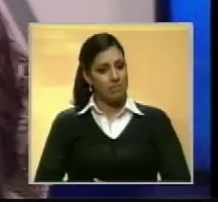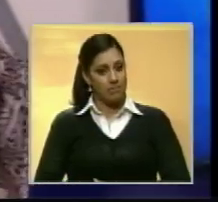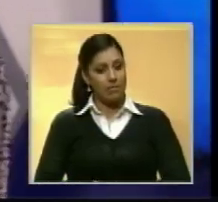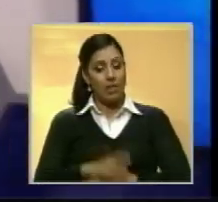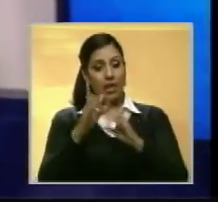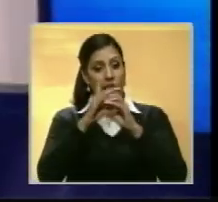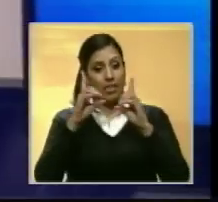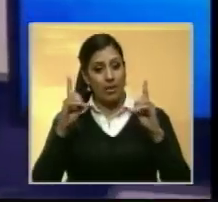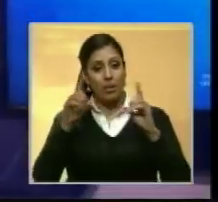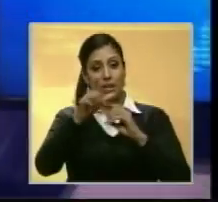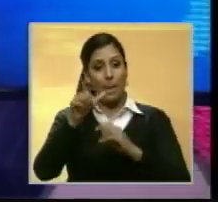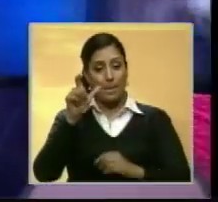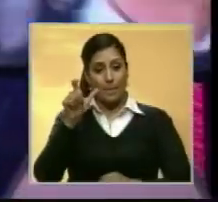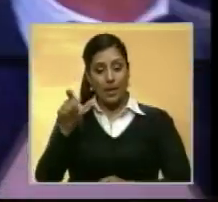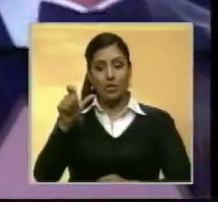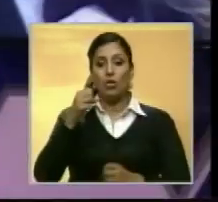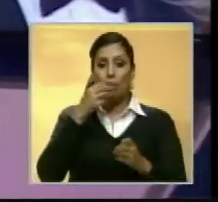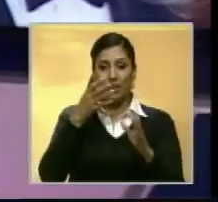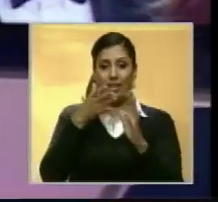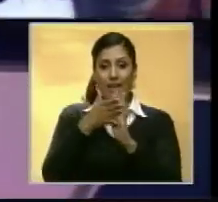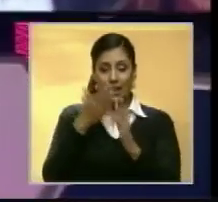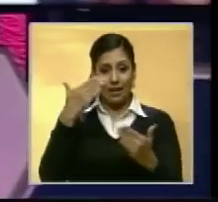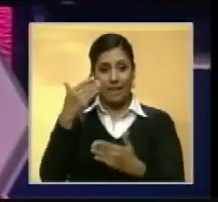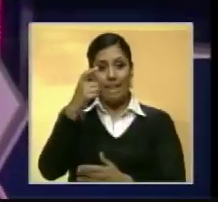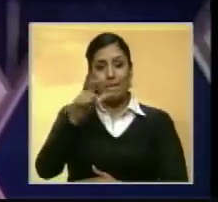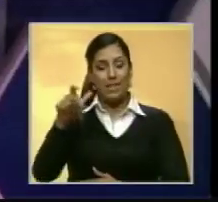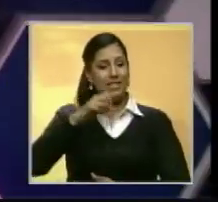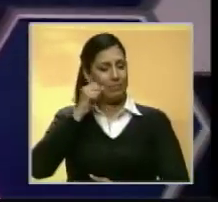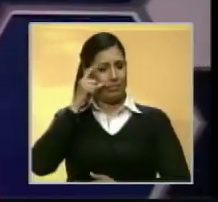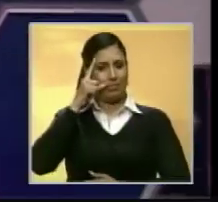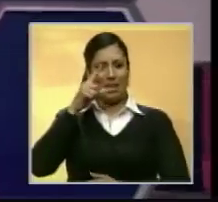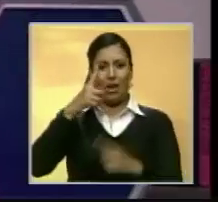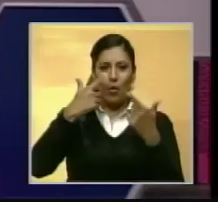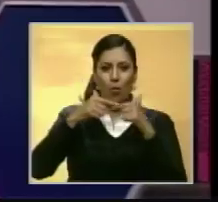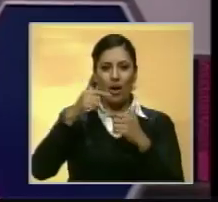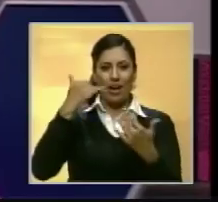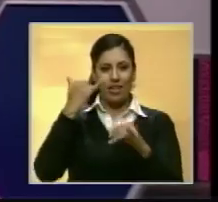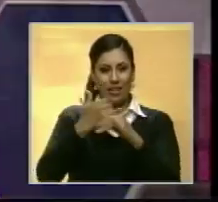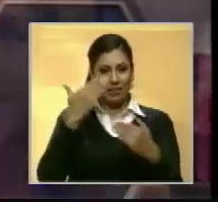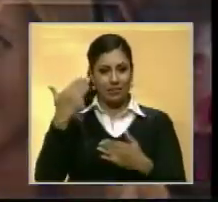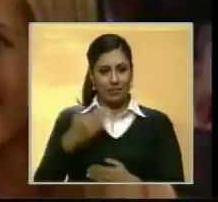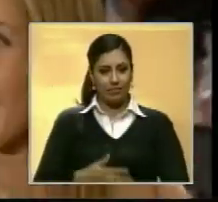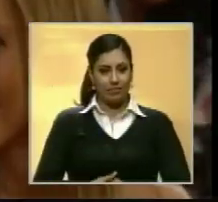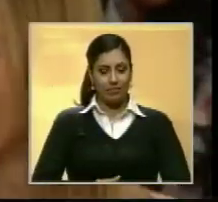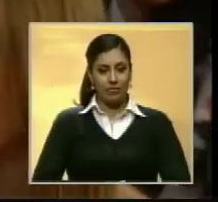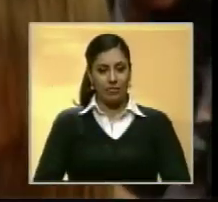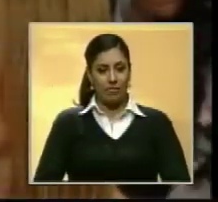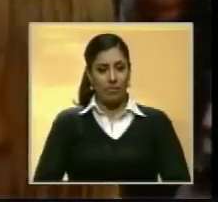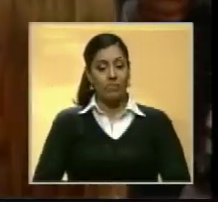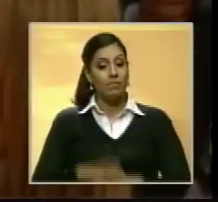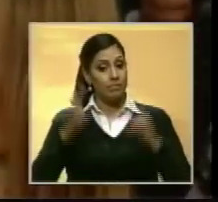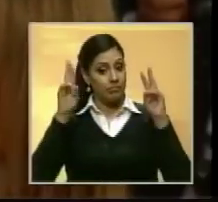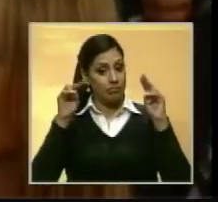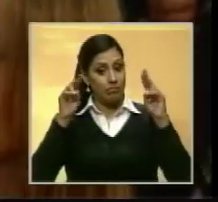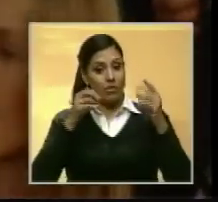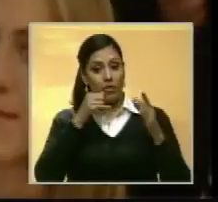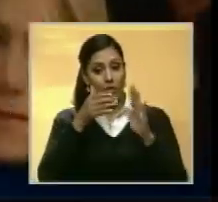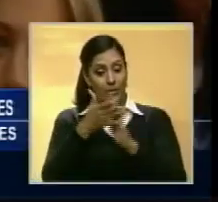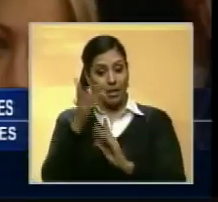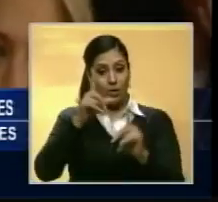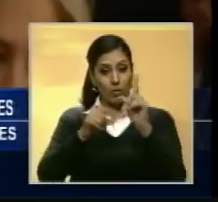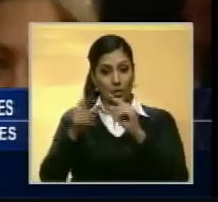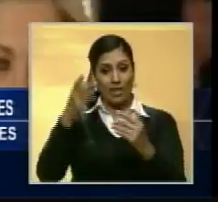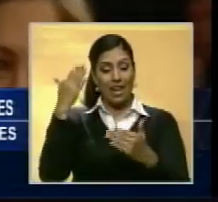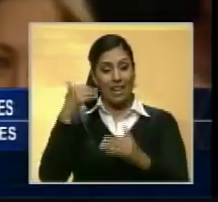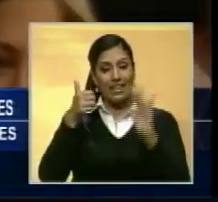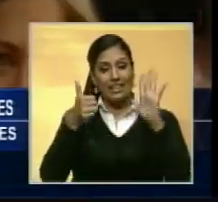El divorcio de los conocidos popularmente como Brangelina se ha vuelto tendencia en las redes sociales. Según datos solicitados a Twitter,